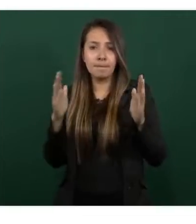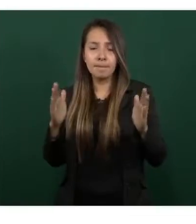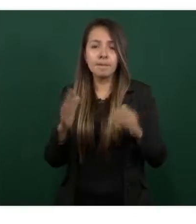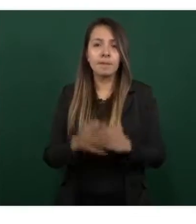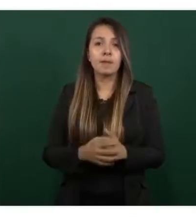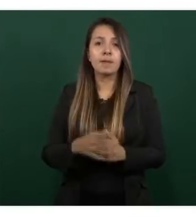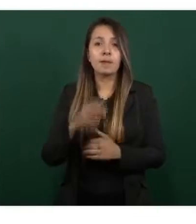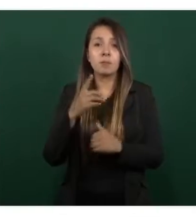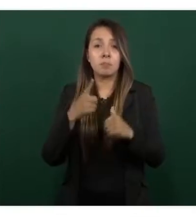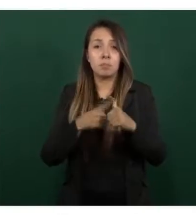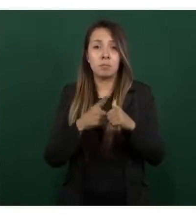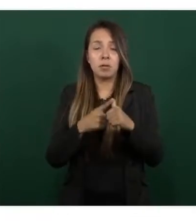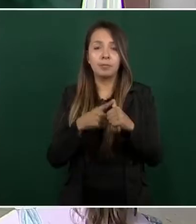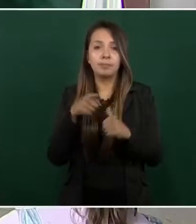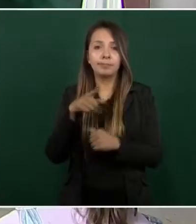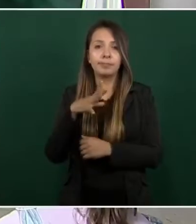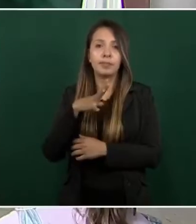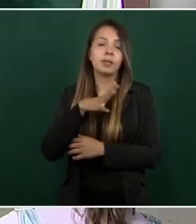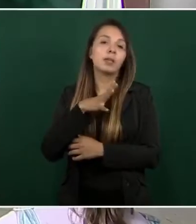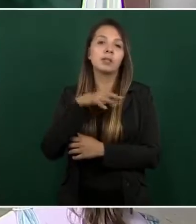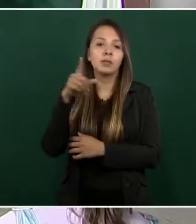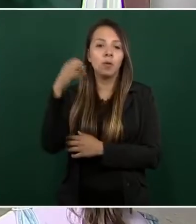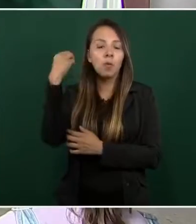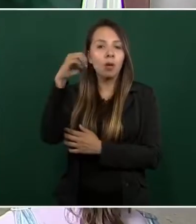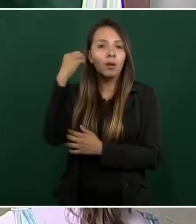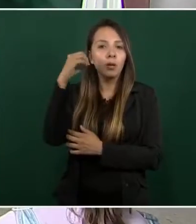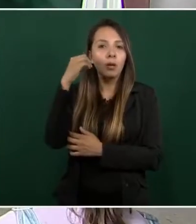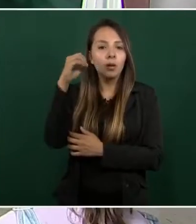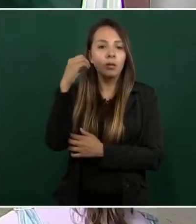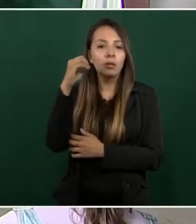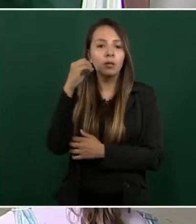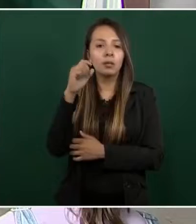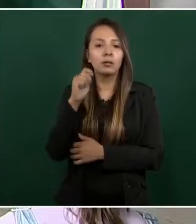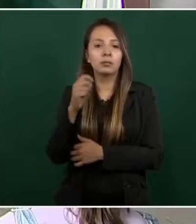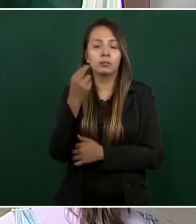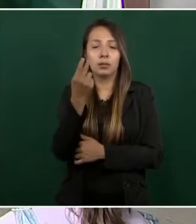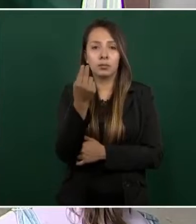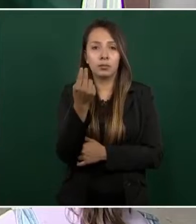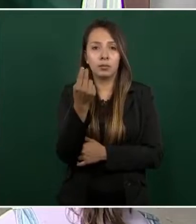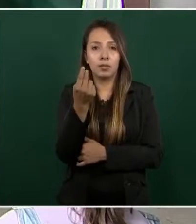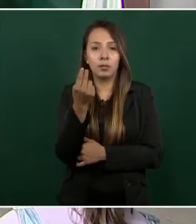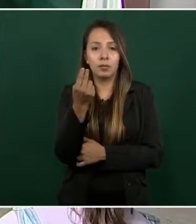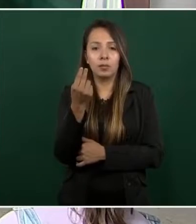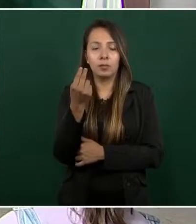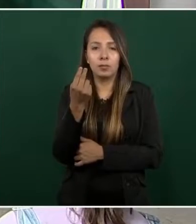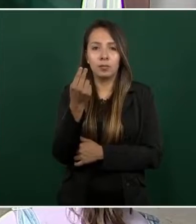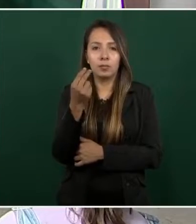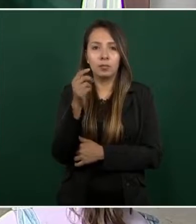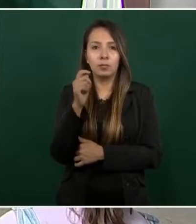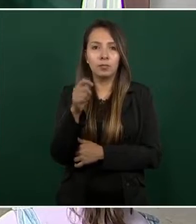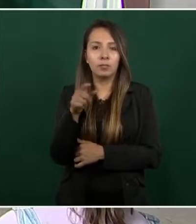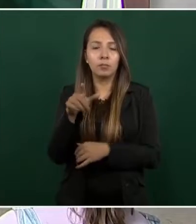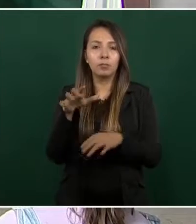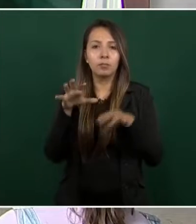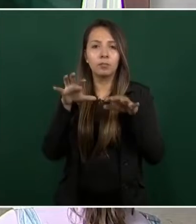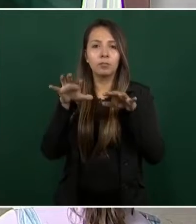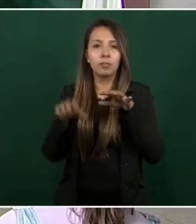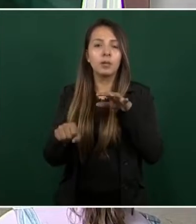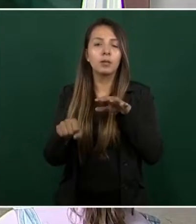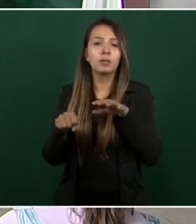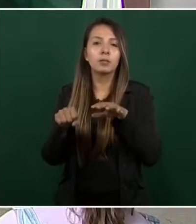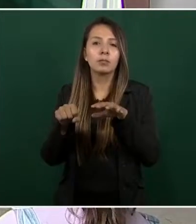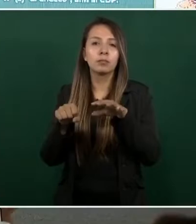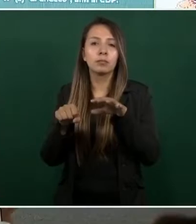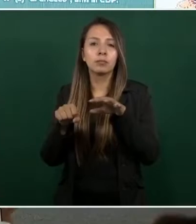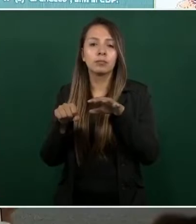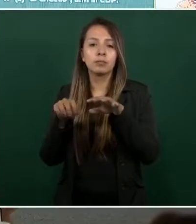Primeramente aquí tenemos la de Puerto Escondido, Oaxaca, el día 25, que es la detención del exfiscal